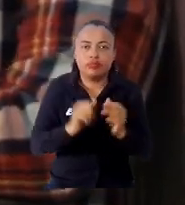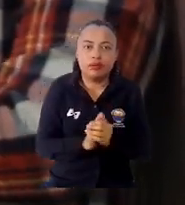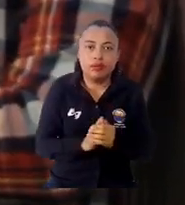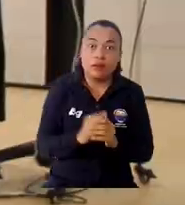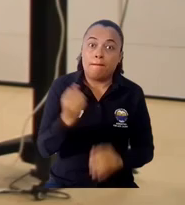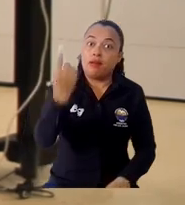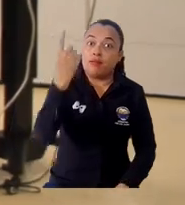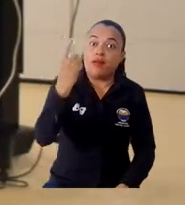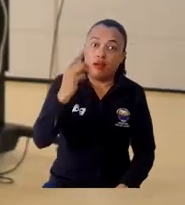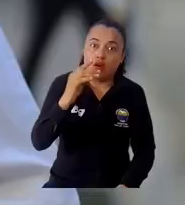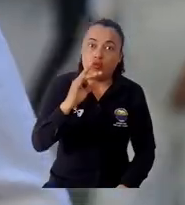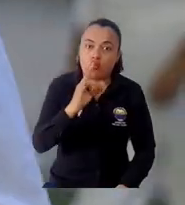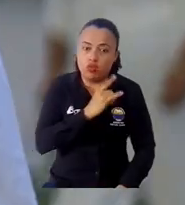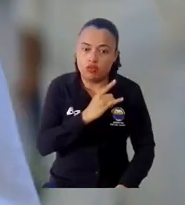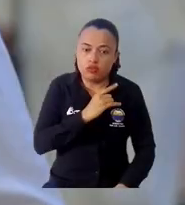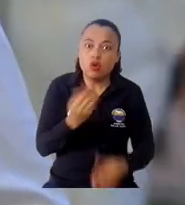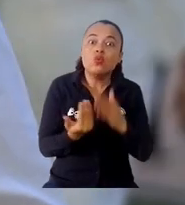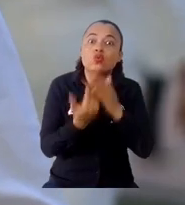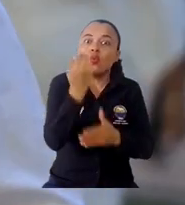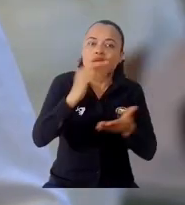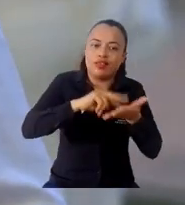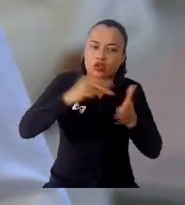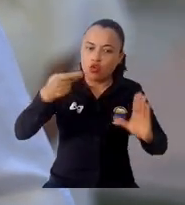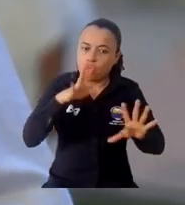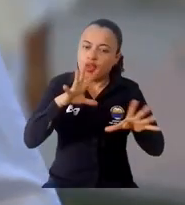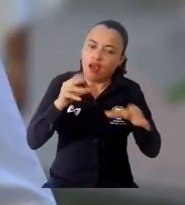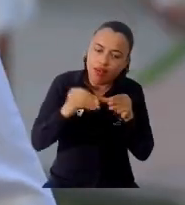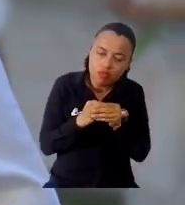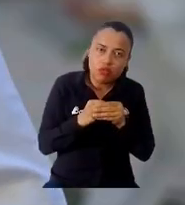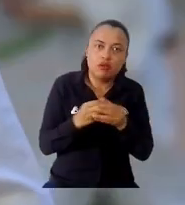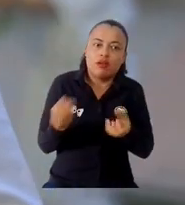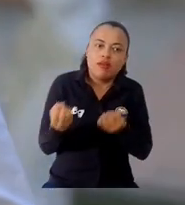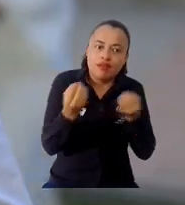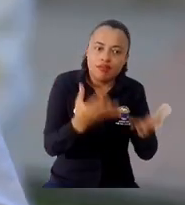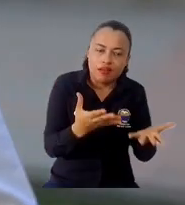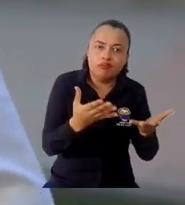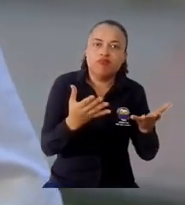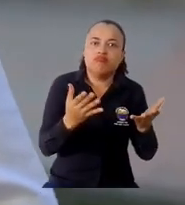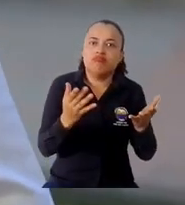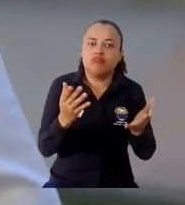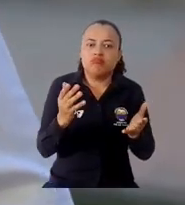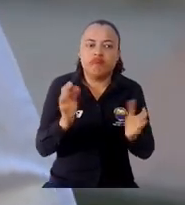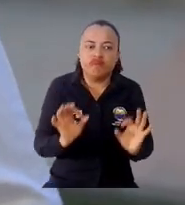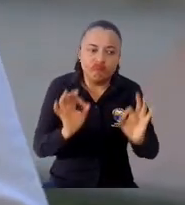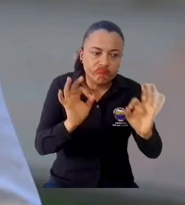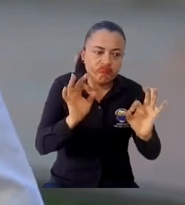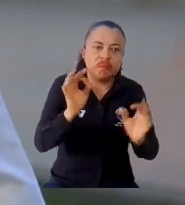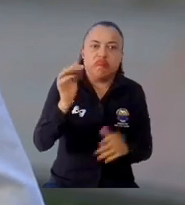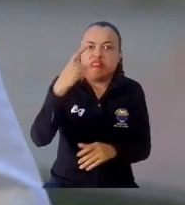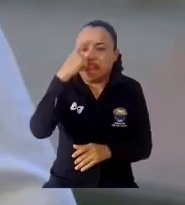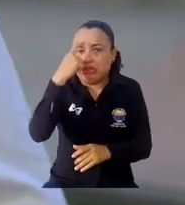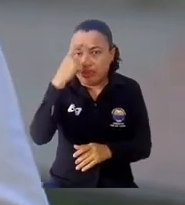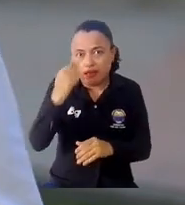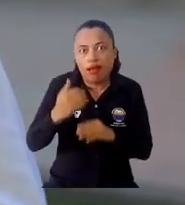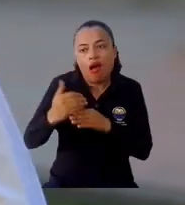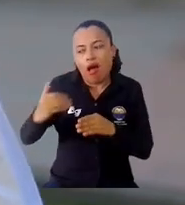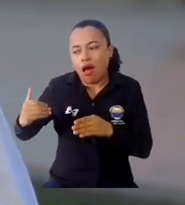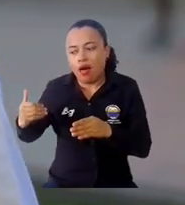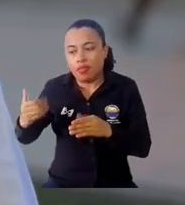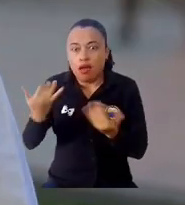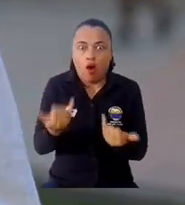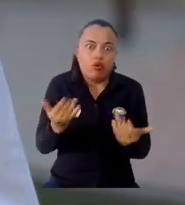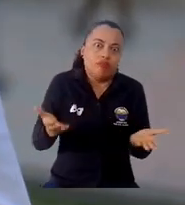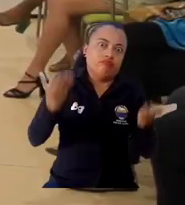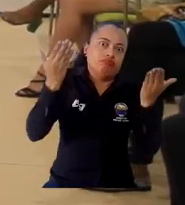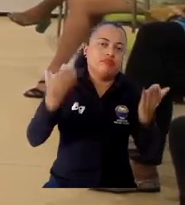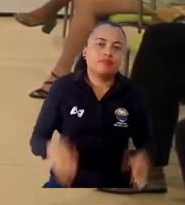primeras universidades que se adaptó a todas las nuevas tecnologías y está ofreciendo un servicio más óptimo, más inteligente que lo que venía haciendo en